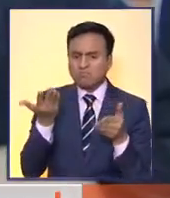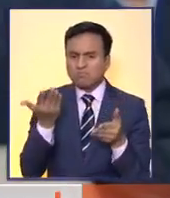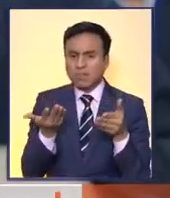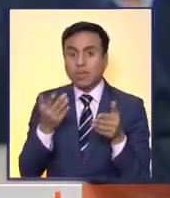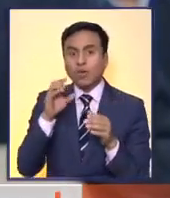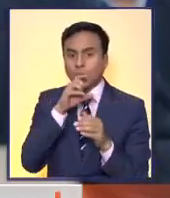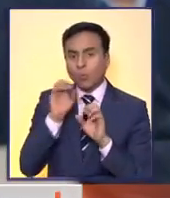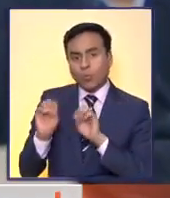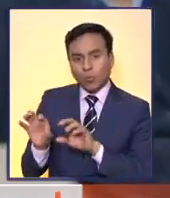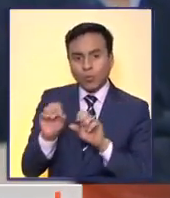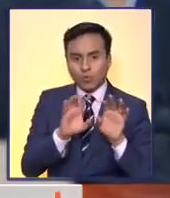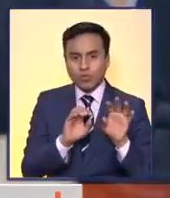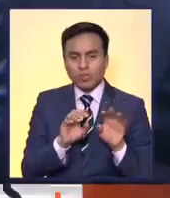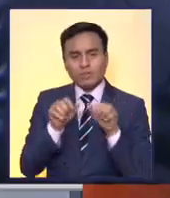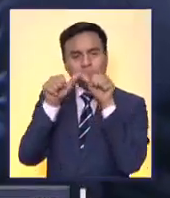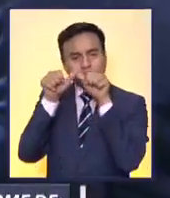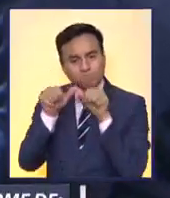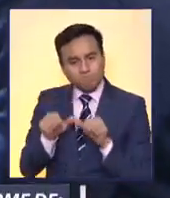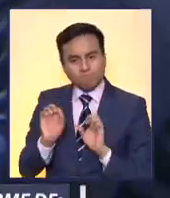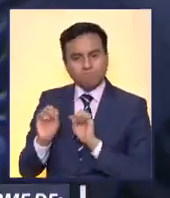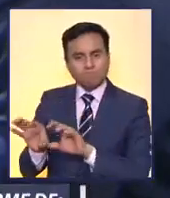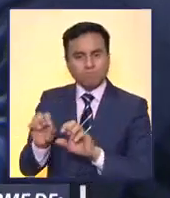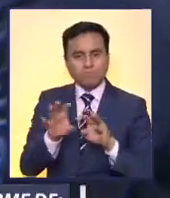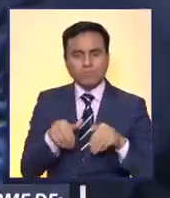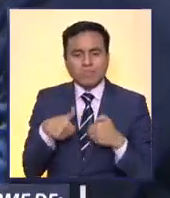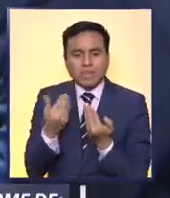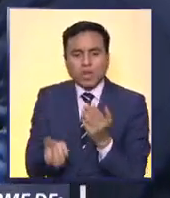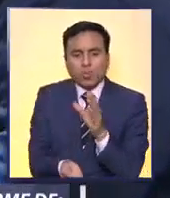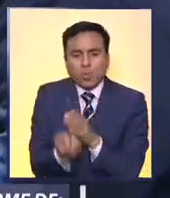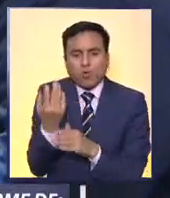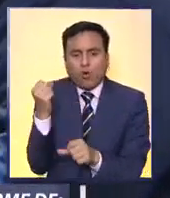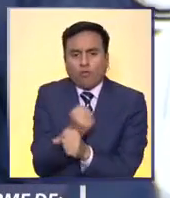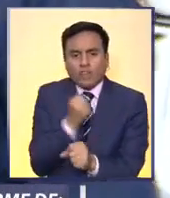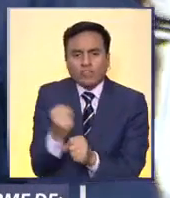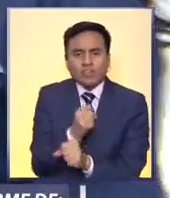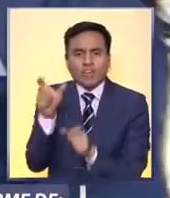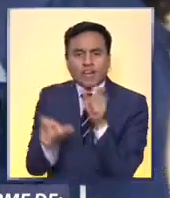se imparten de manera permanente, entregan nuevos oficios para las